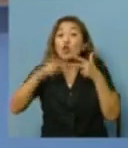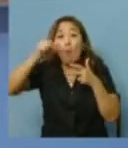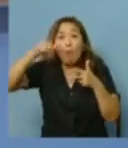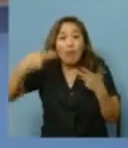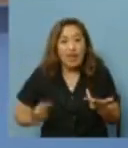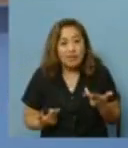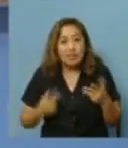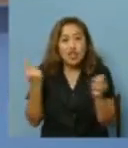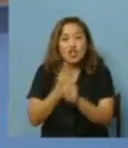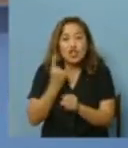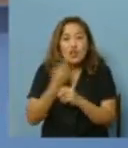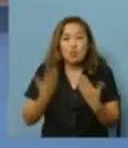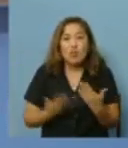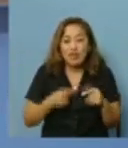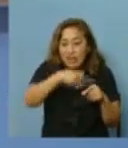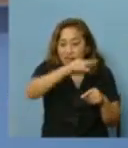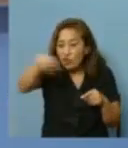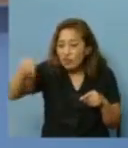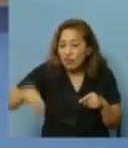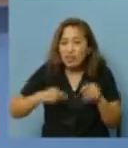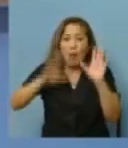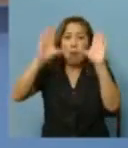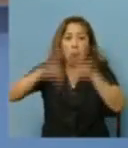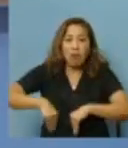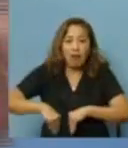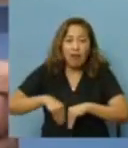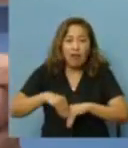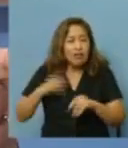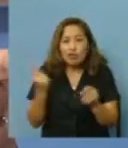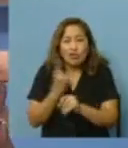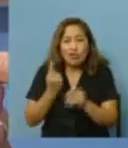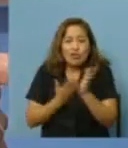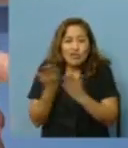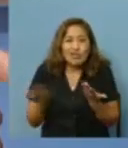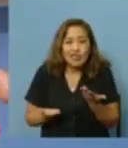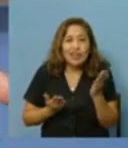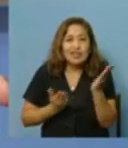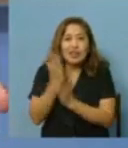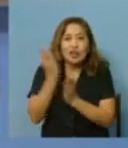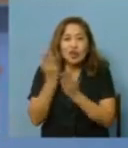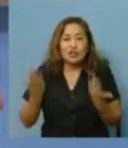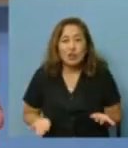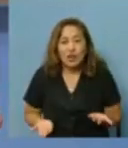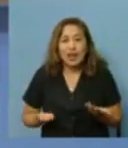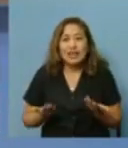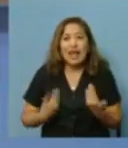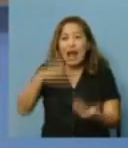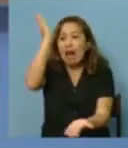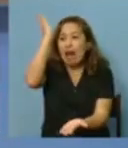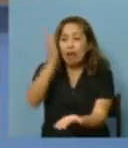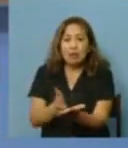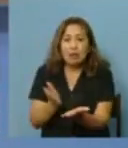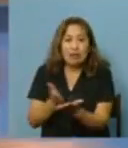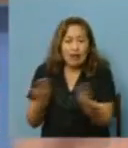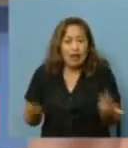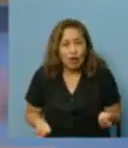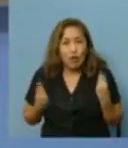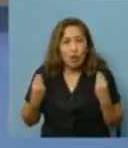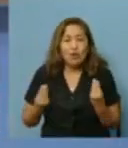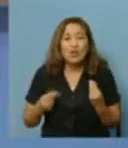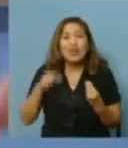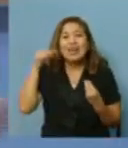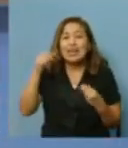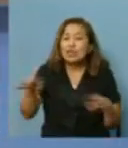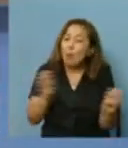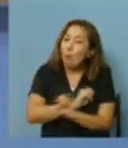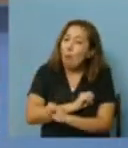no podemos permitir que las hectáreas caigan como están dadas las condiciones para que para que caigan a la mitad de lo que hemos hecho eso es un mal